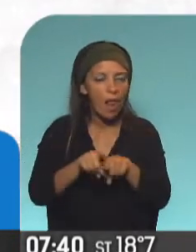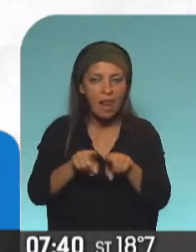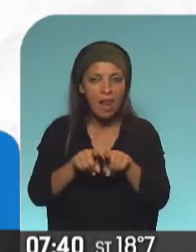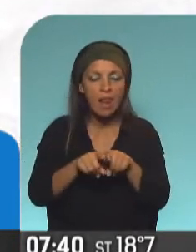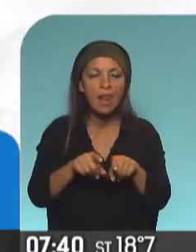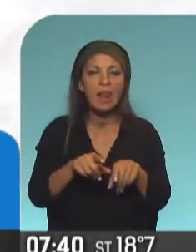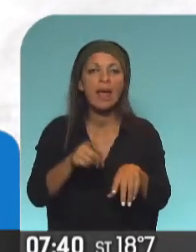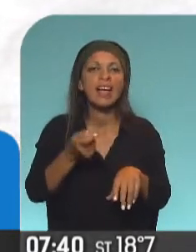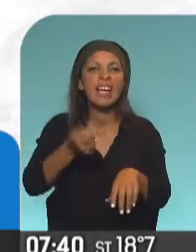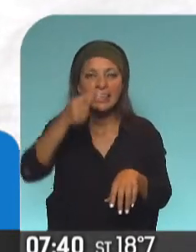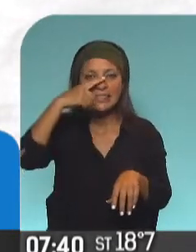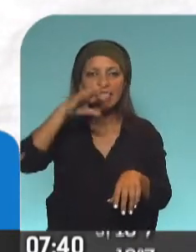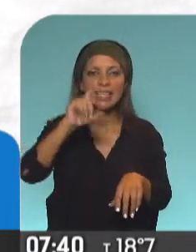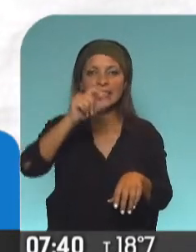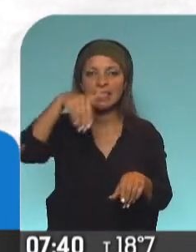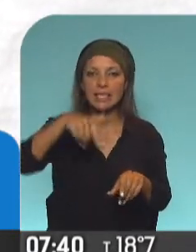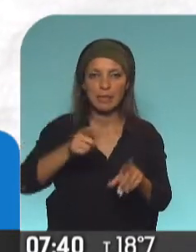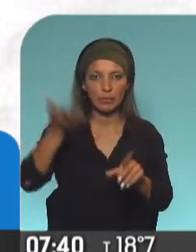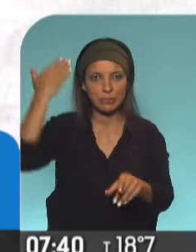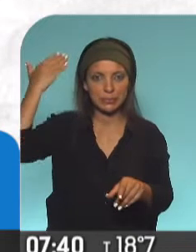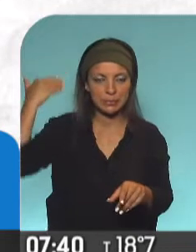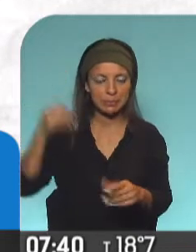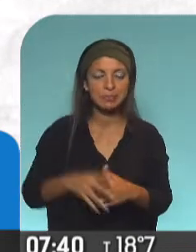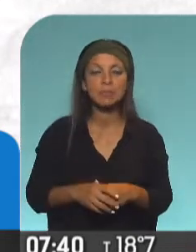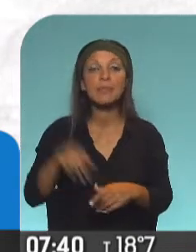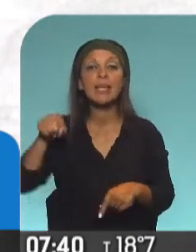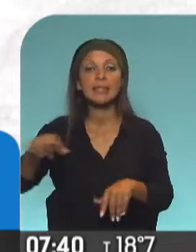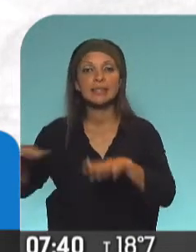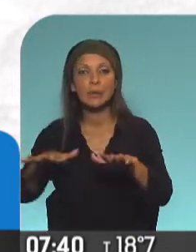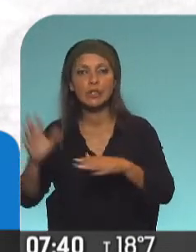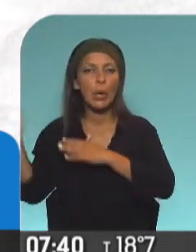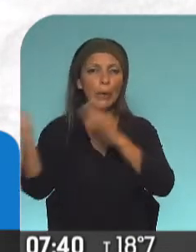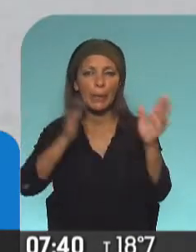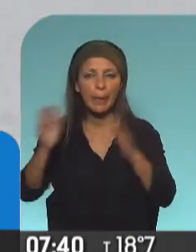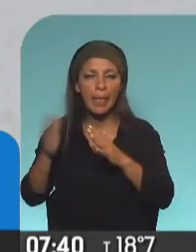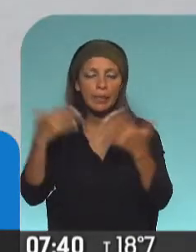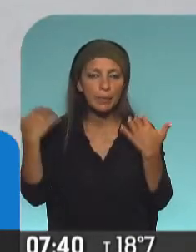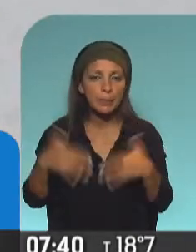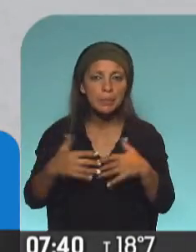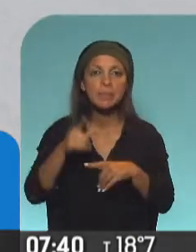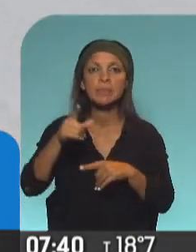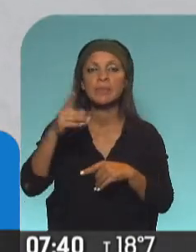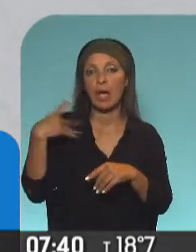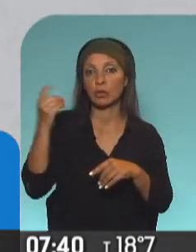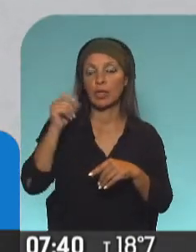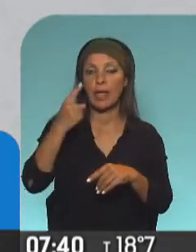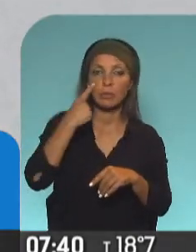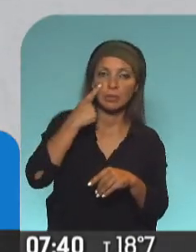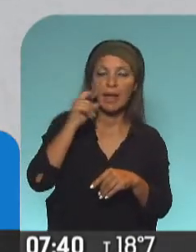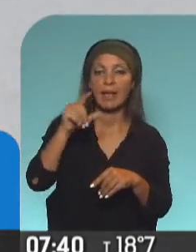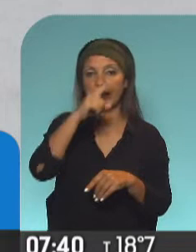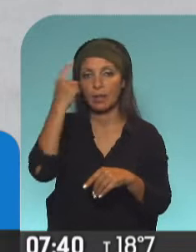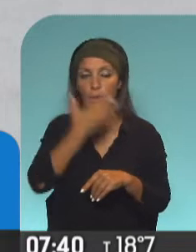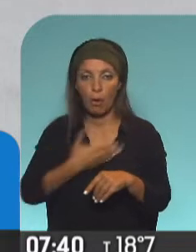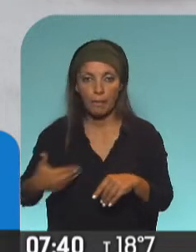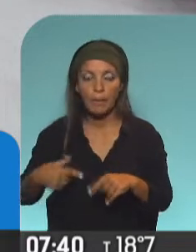casi 70 centímetros. Ante esta situación y los fuertes vientos que se están esperando, las autoridades municipales y estatales han declarado el